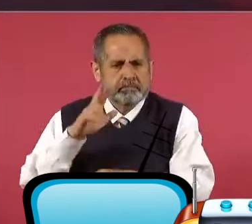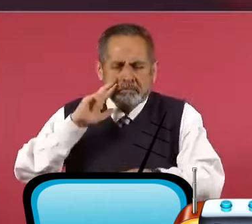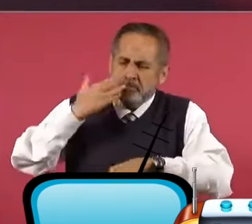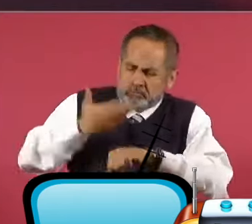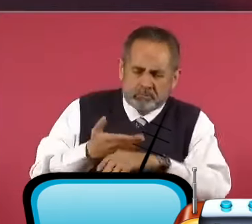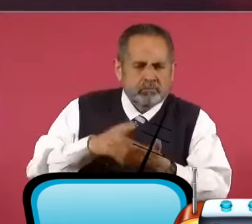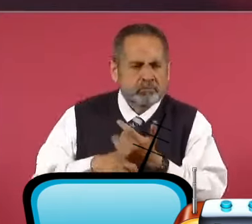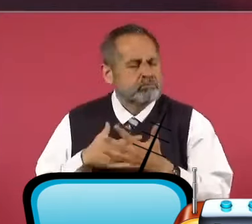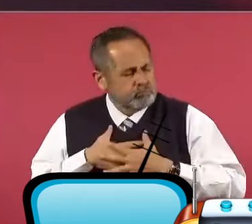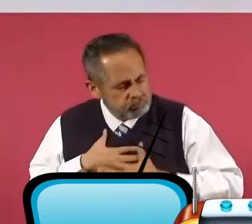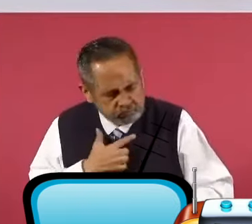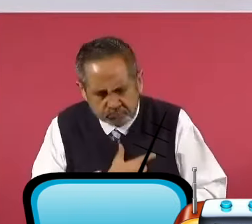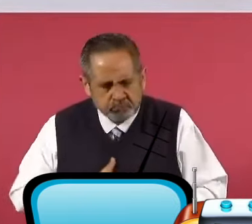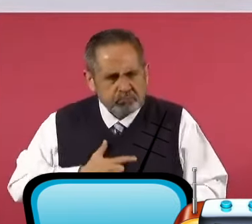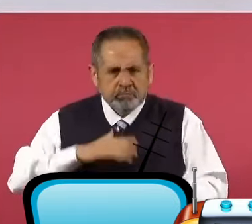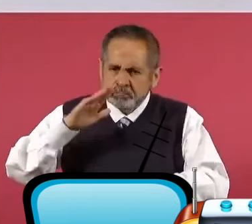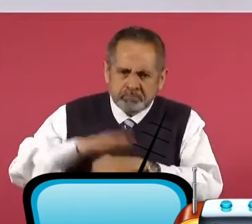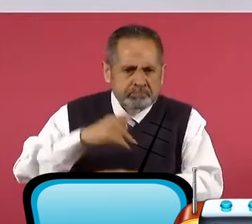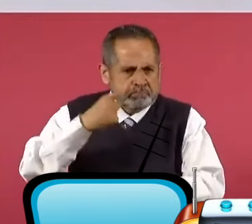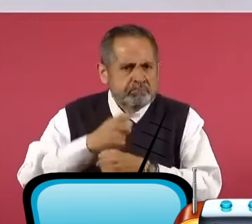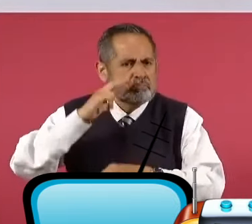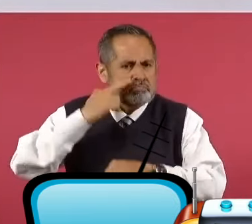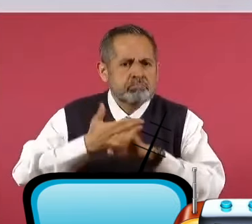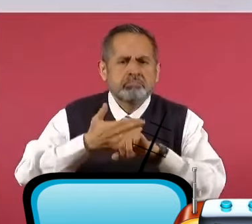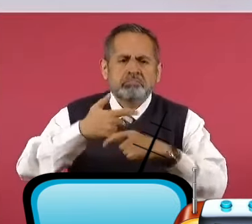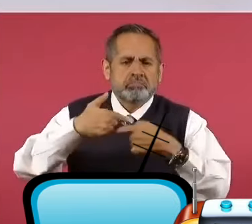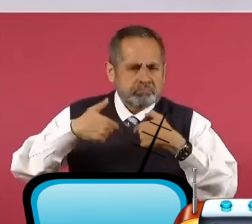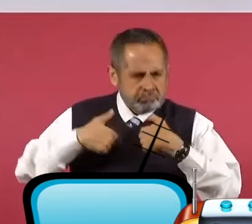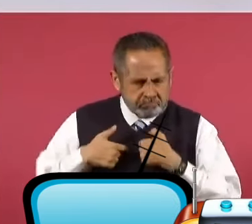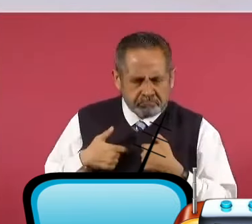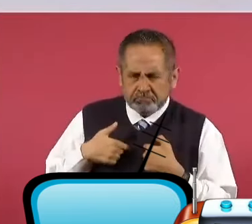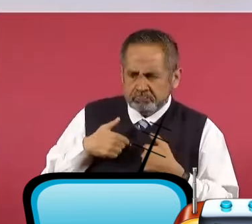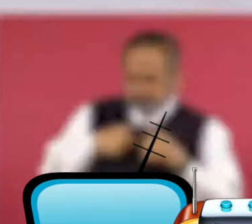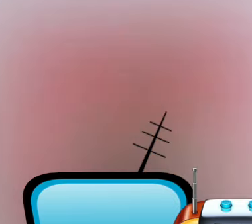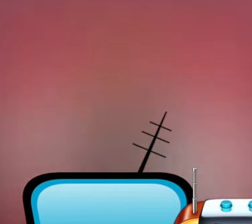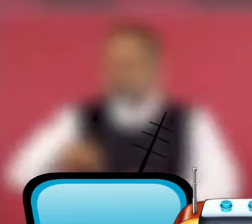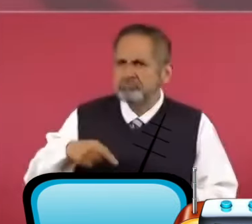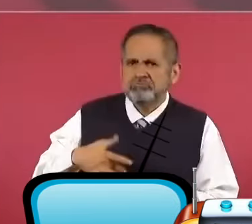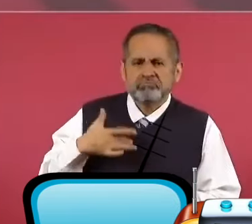recibo con mucho gusto, la carga principal va a ser para mí.